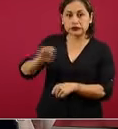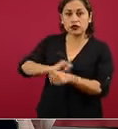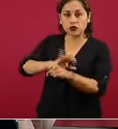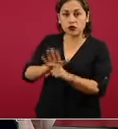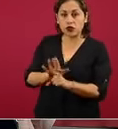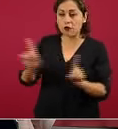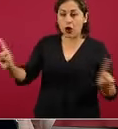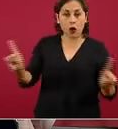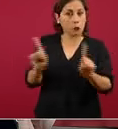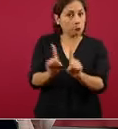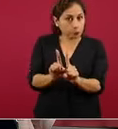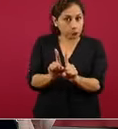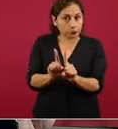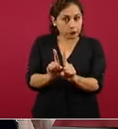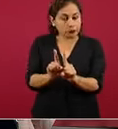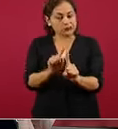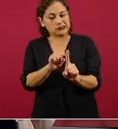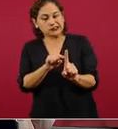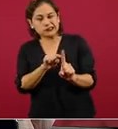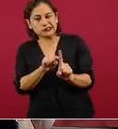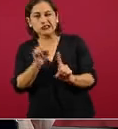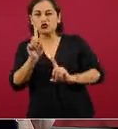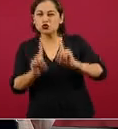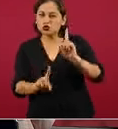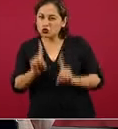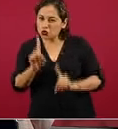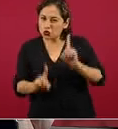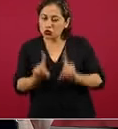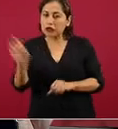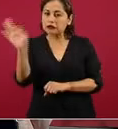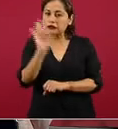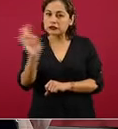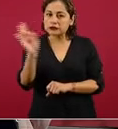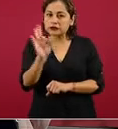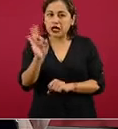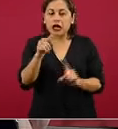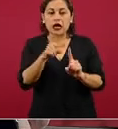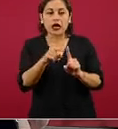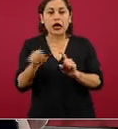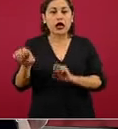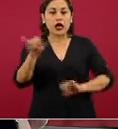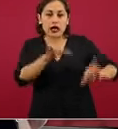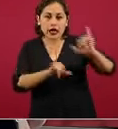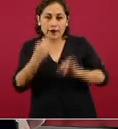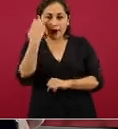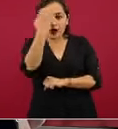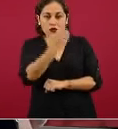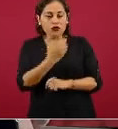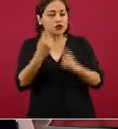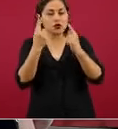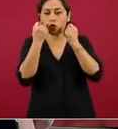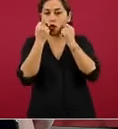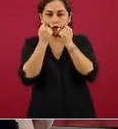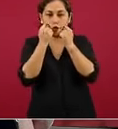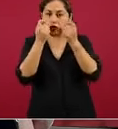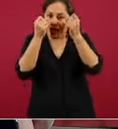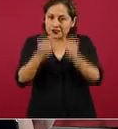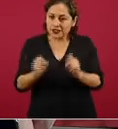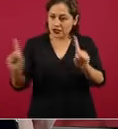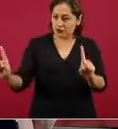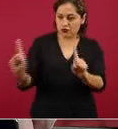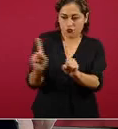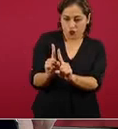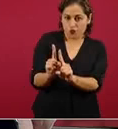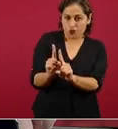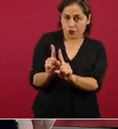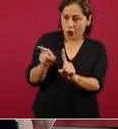también la evidencia de un cuadro sospechoso, en principio, si no tiene una muestra, no es totalmente necesario, porque ya la persona